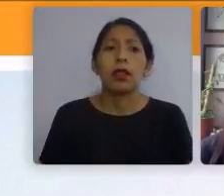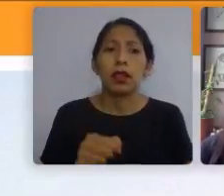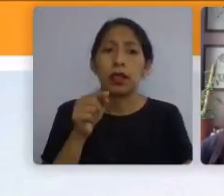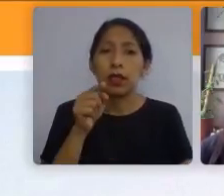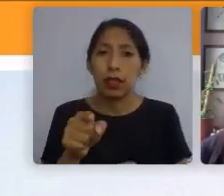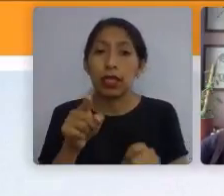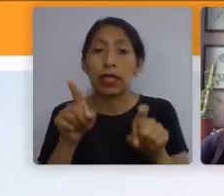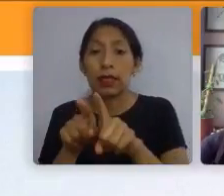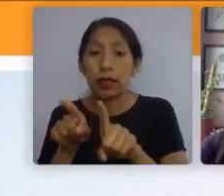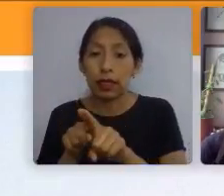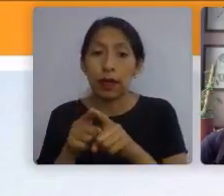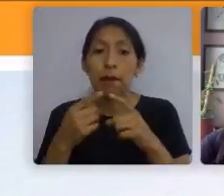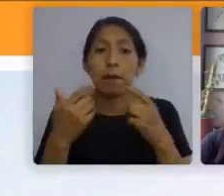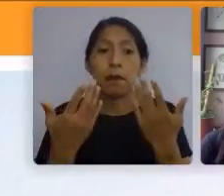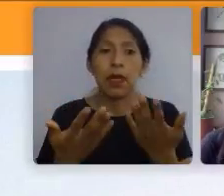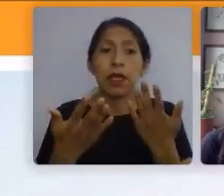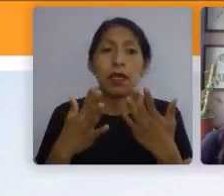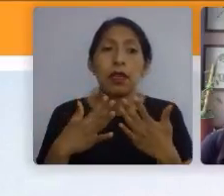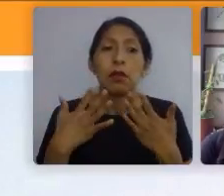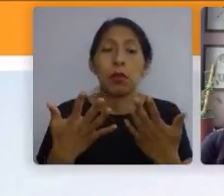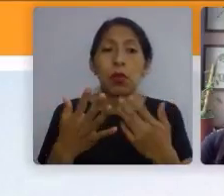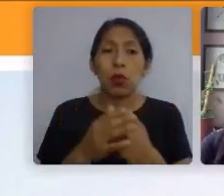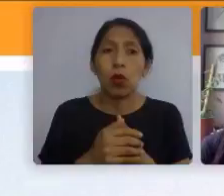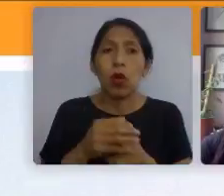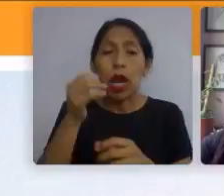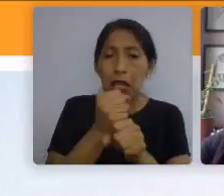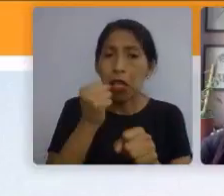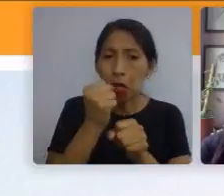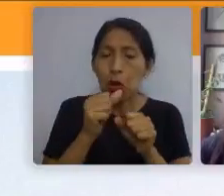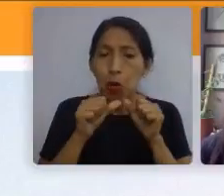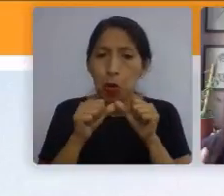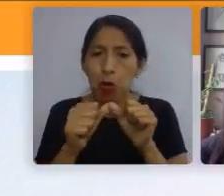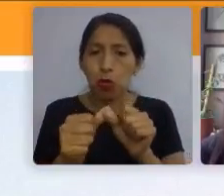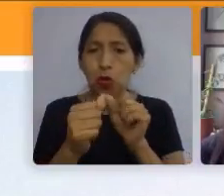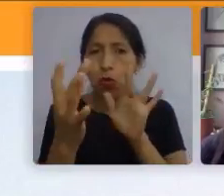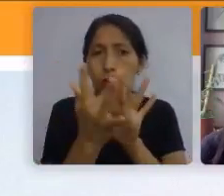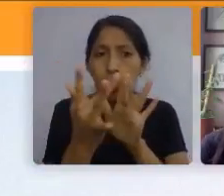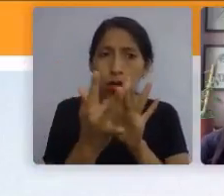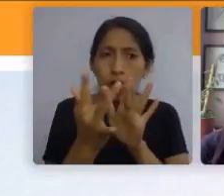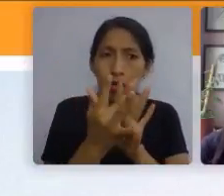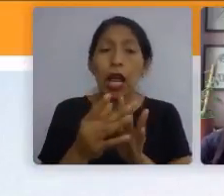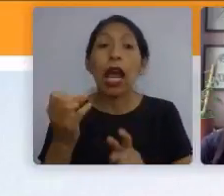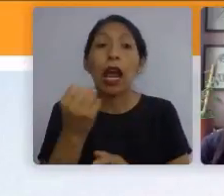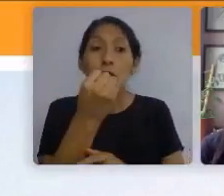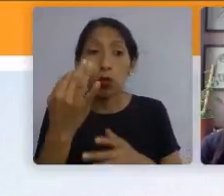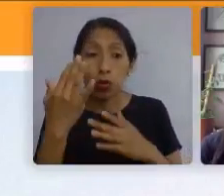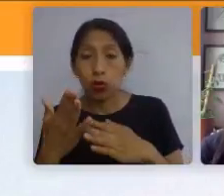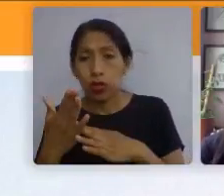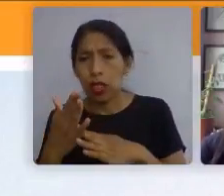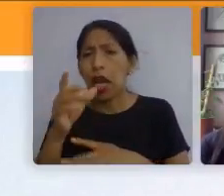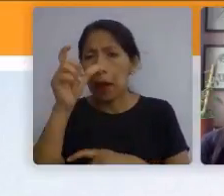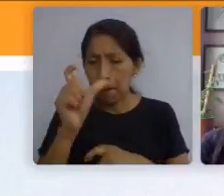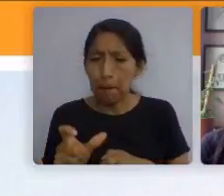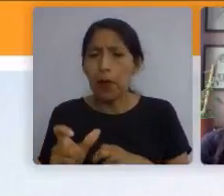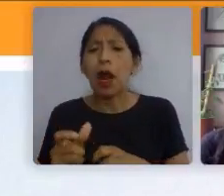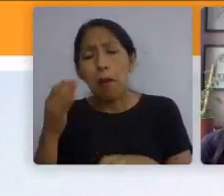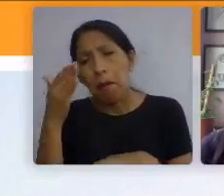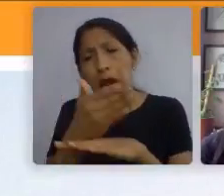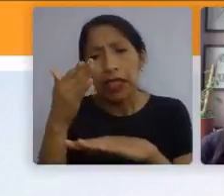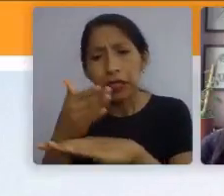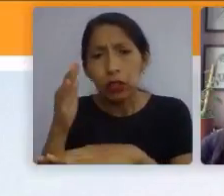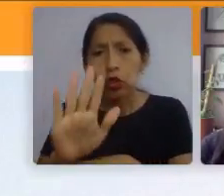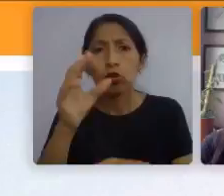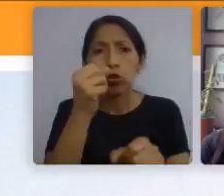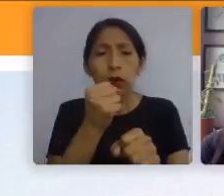hablando nuevamente en contemplar el teletrabajar. Ya las personas estaban yendo a sus centros laborales, pero justamente